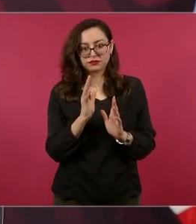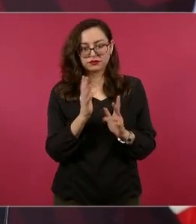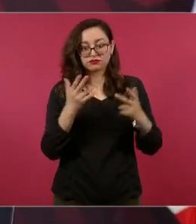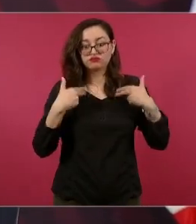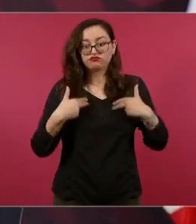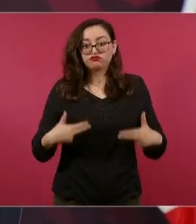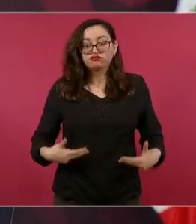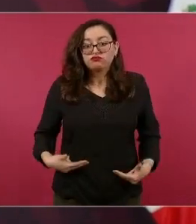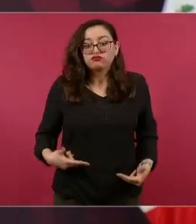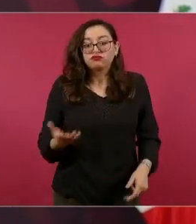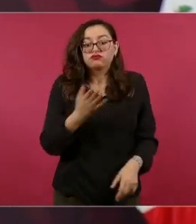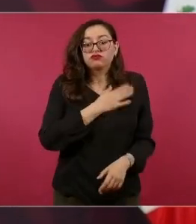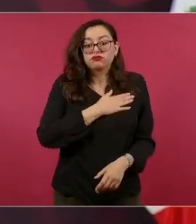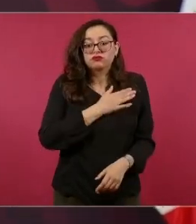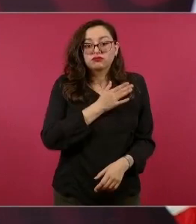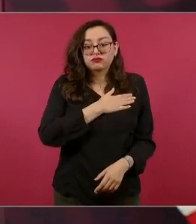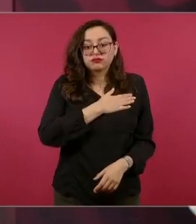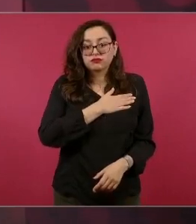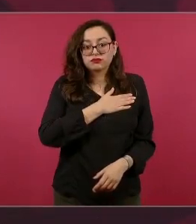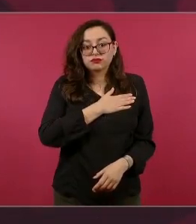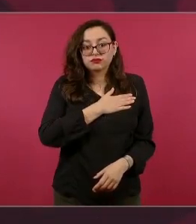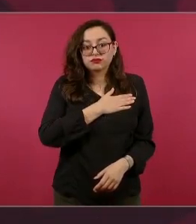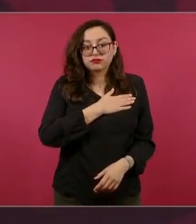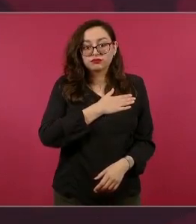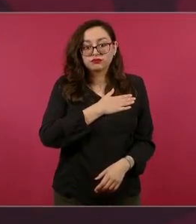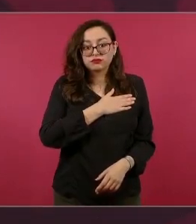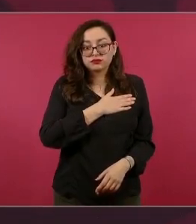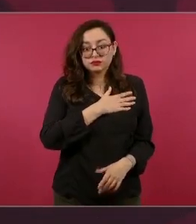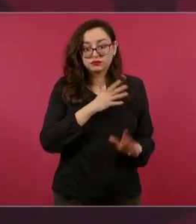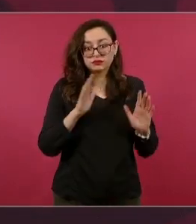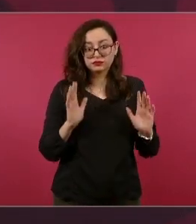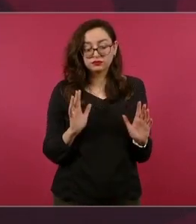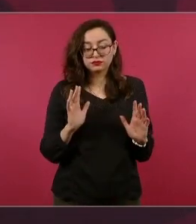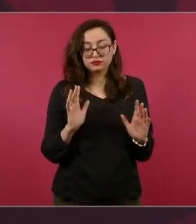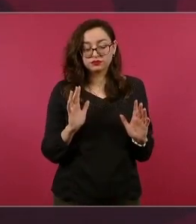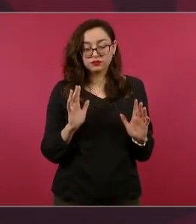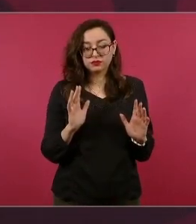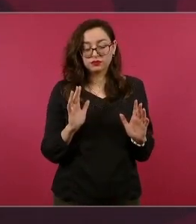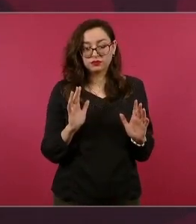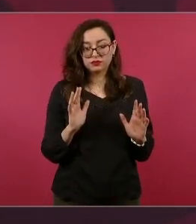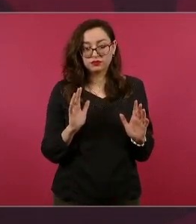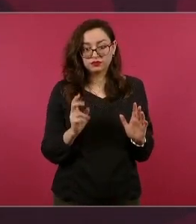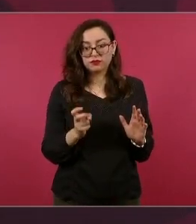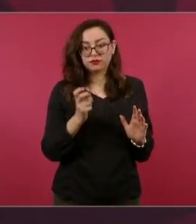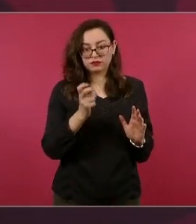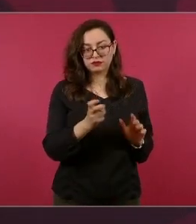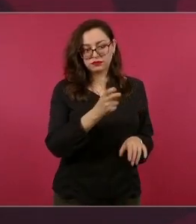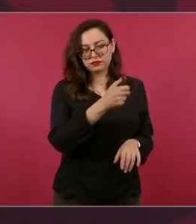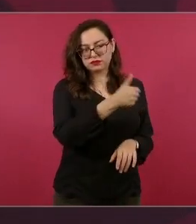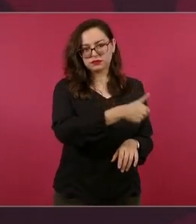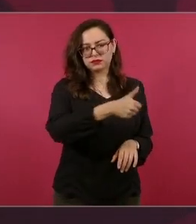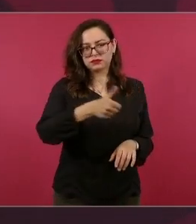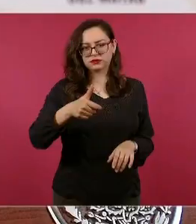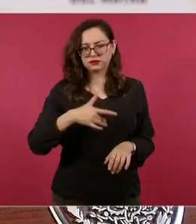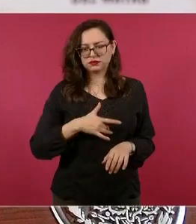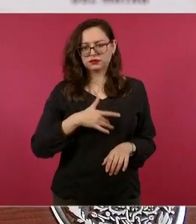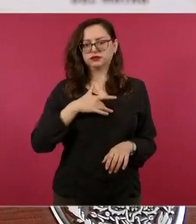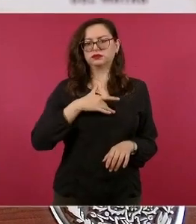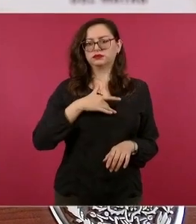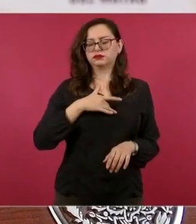buenos seres humanos. Pero eso es la parte interior.